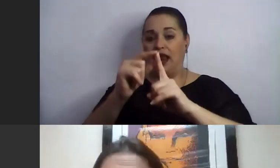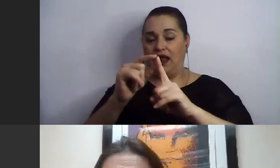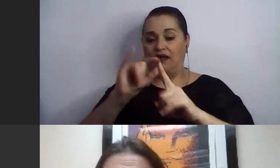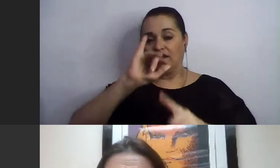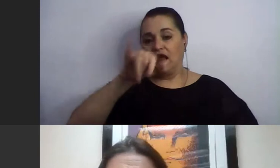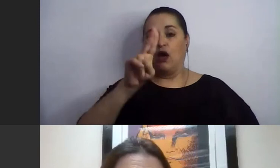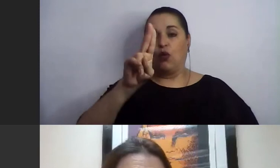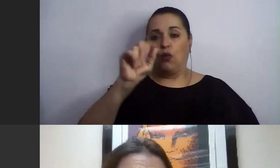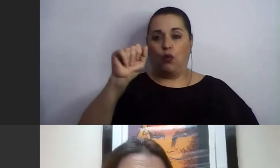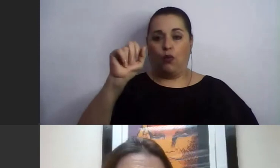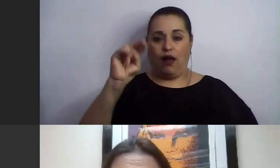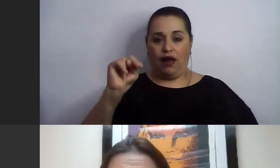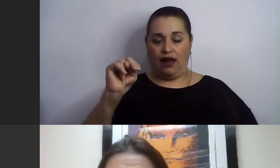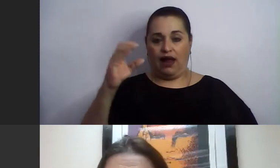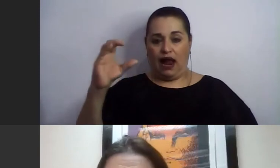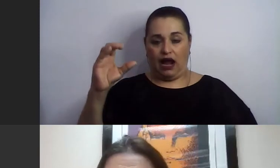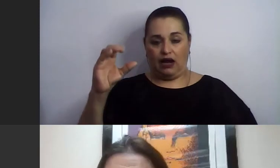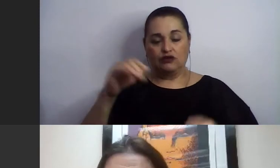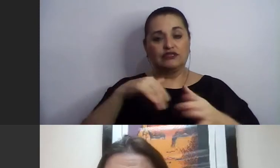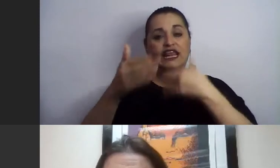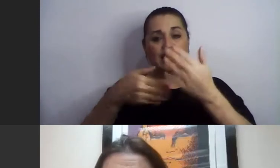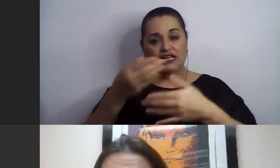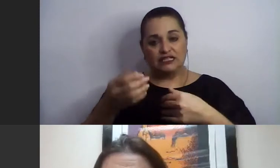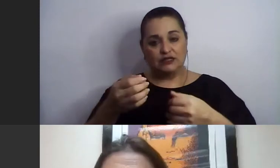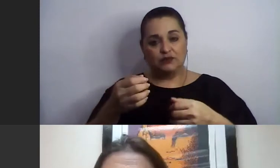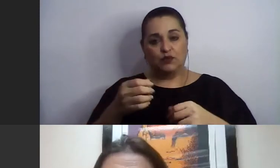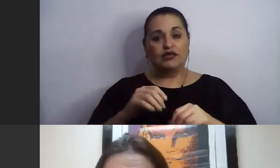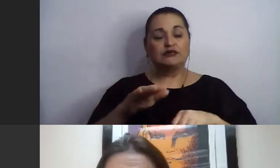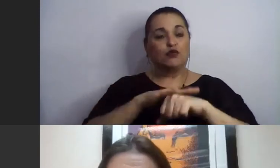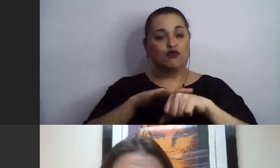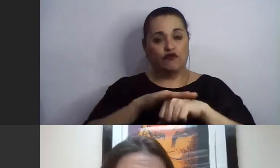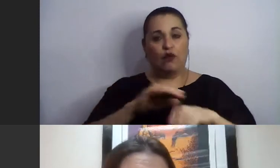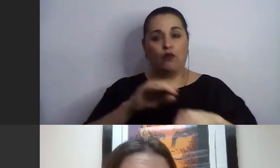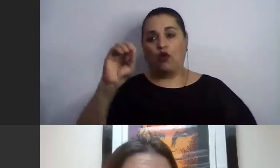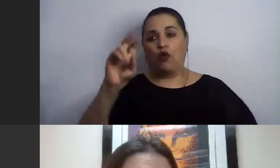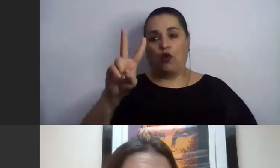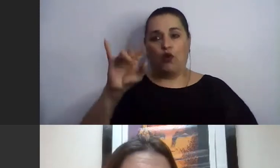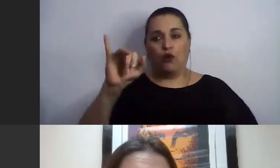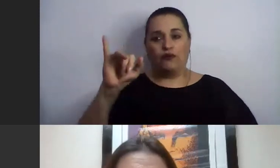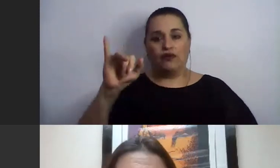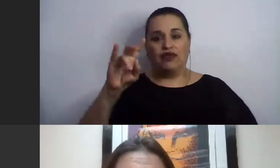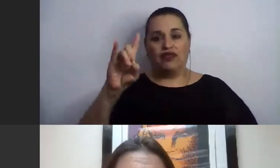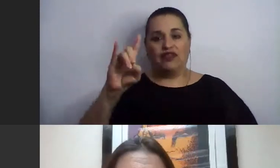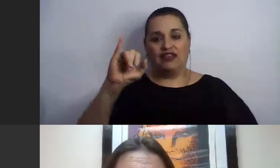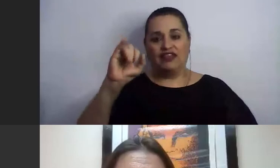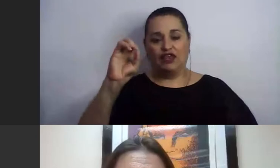Carlos y después de don Juan Carlos por favor don Ovidio muchísimas gracias